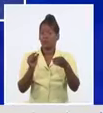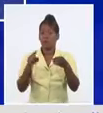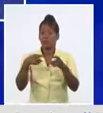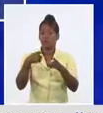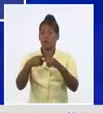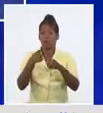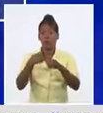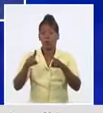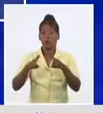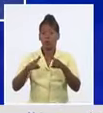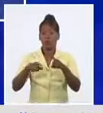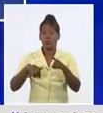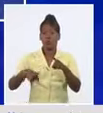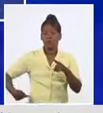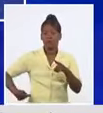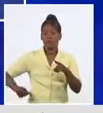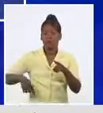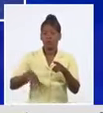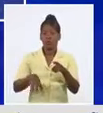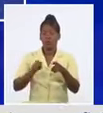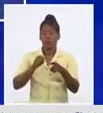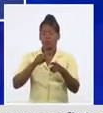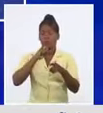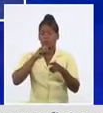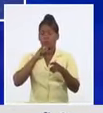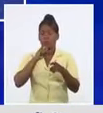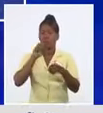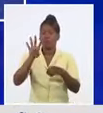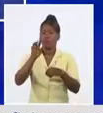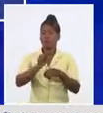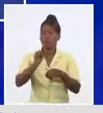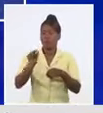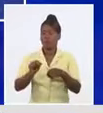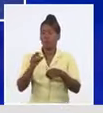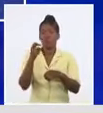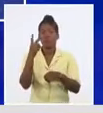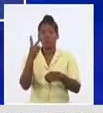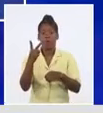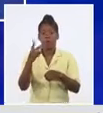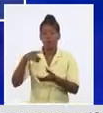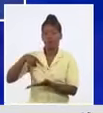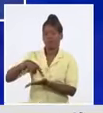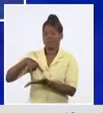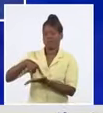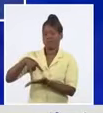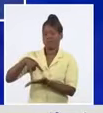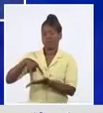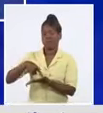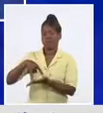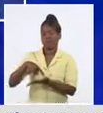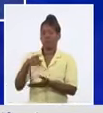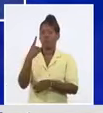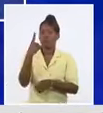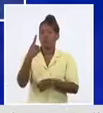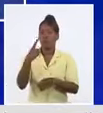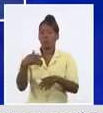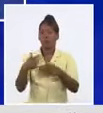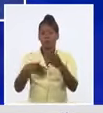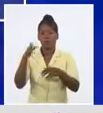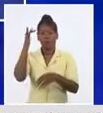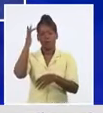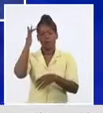insuficiencia renal crónica en 4, 2 presentaban obesidad, 1 enfermedad